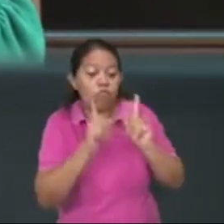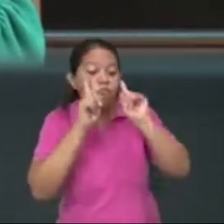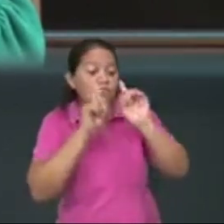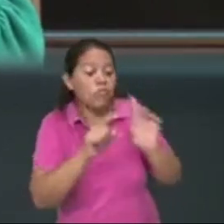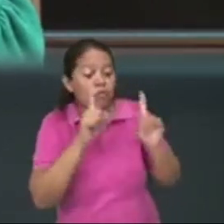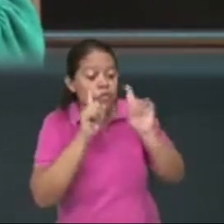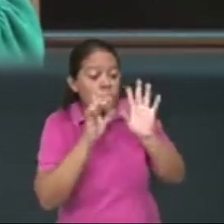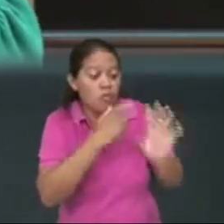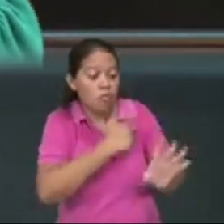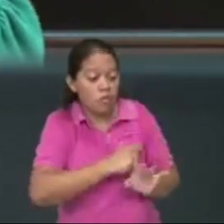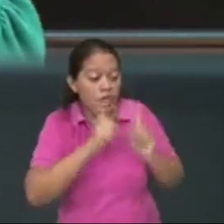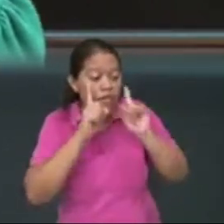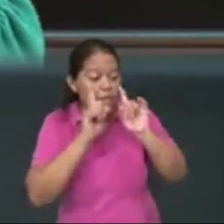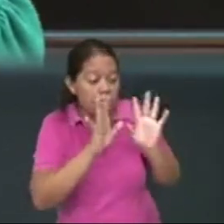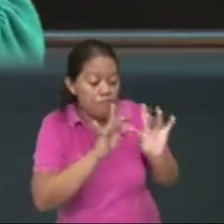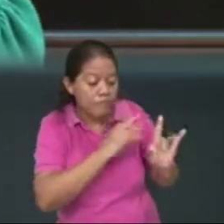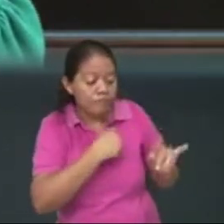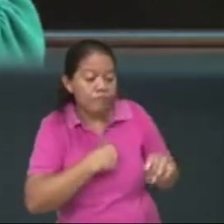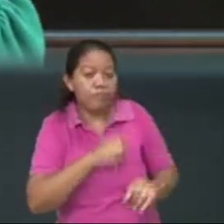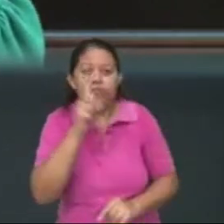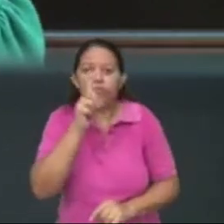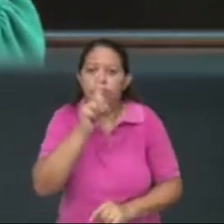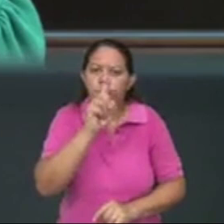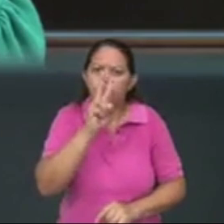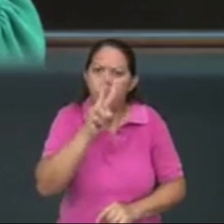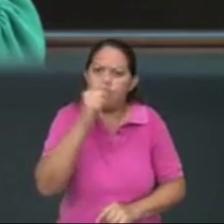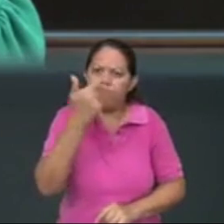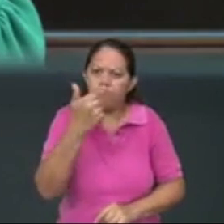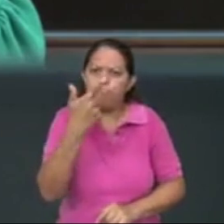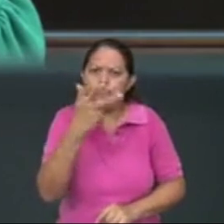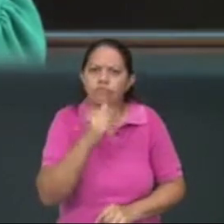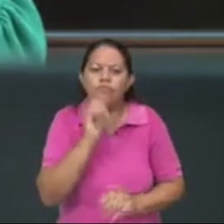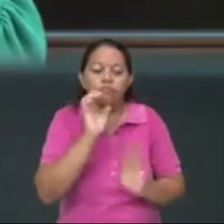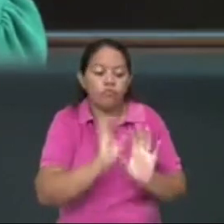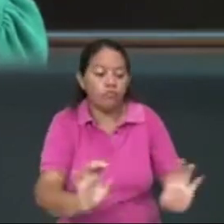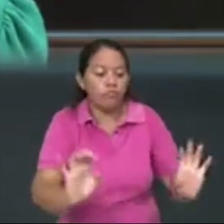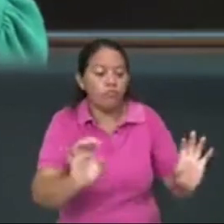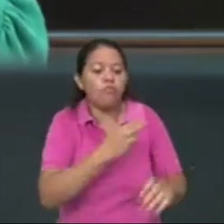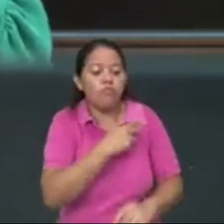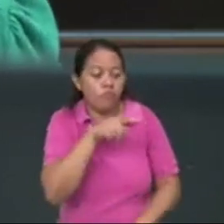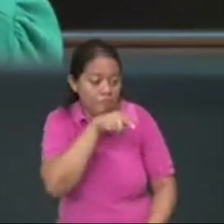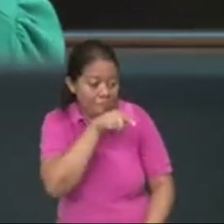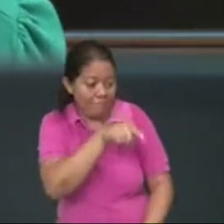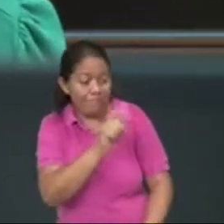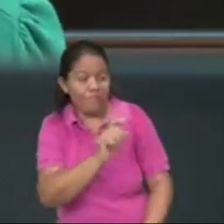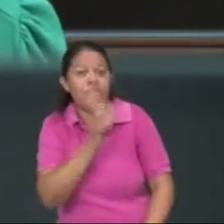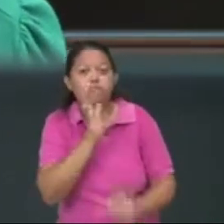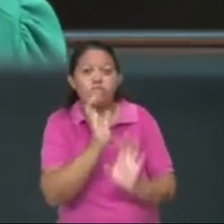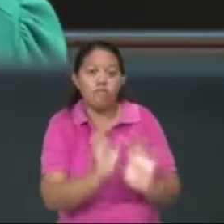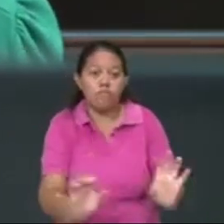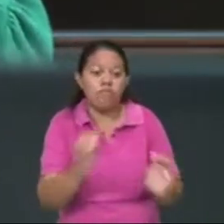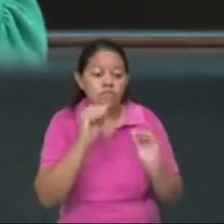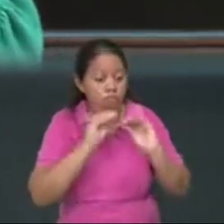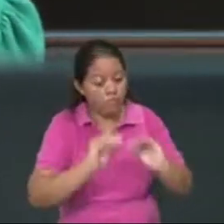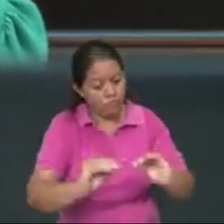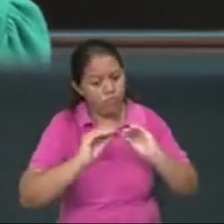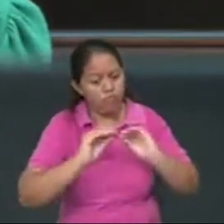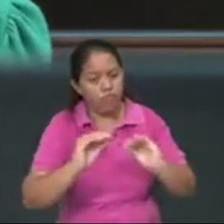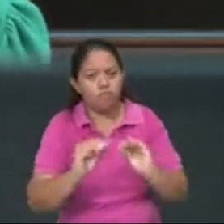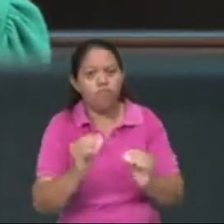infantil, contando actualmente con 278 CDI, donde los niños reciben